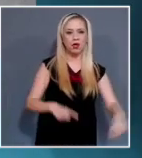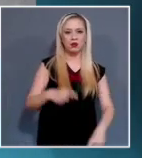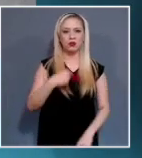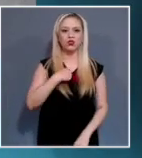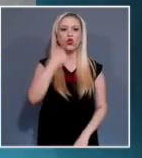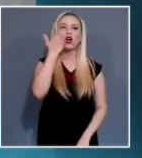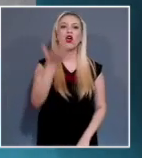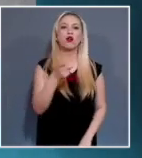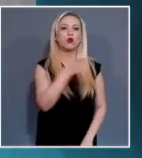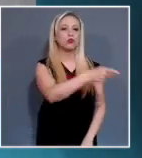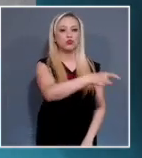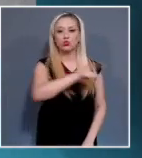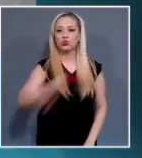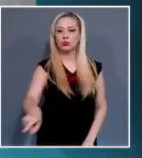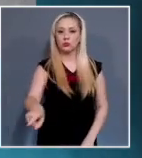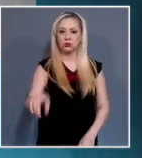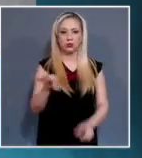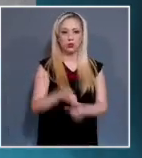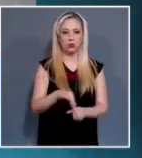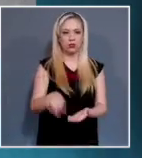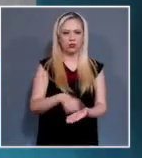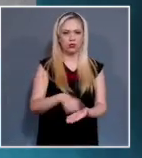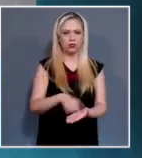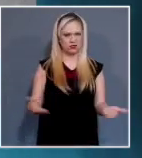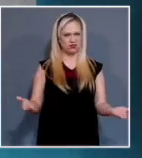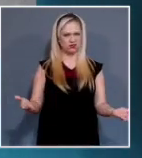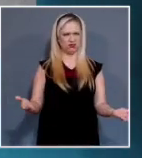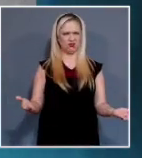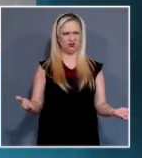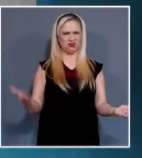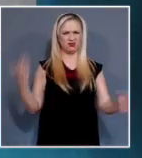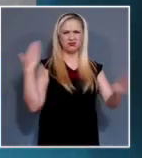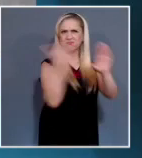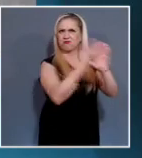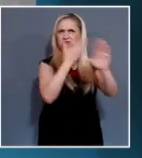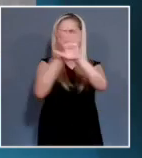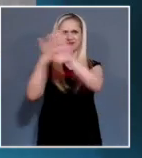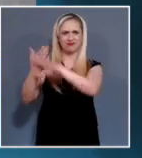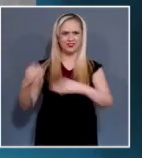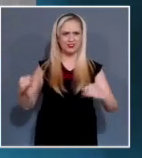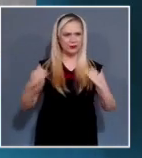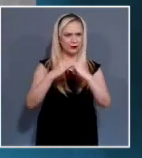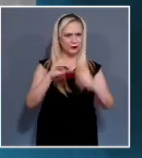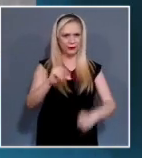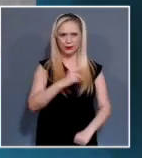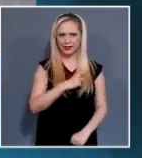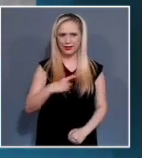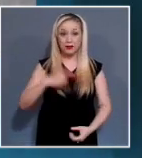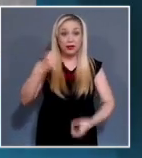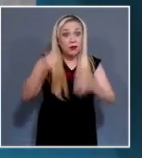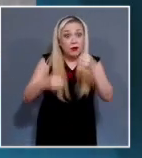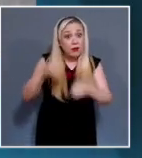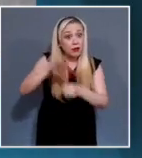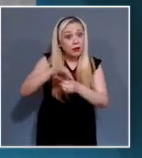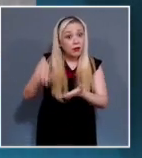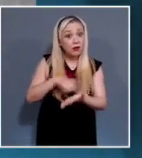la ley, y para atacar directamente a las instituciones. Al Tribunal Electoral lo ha